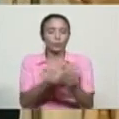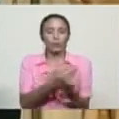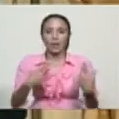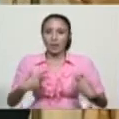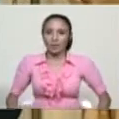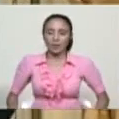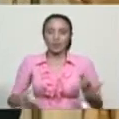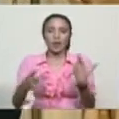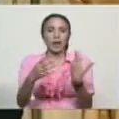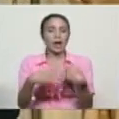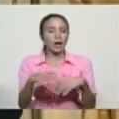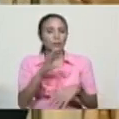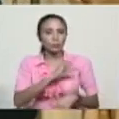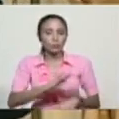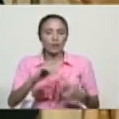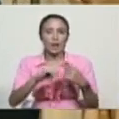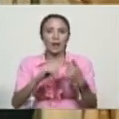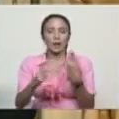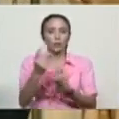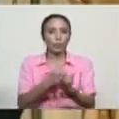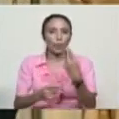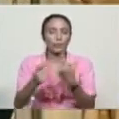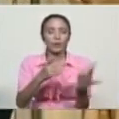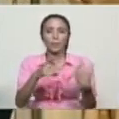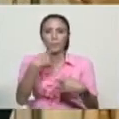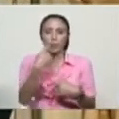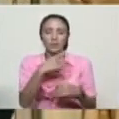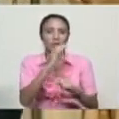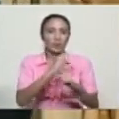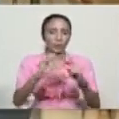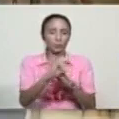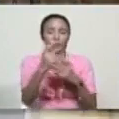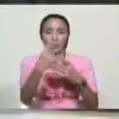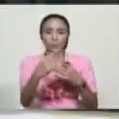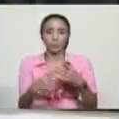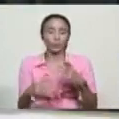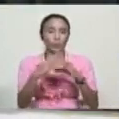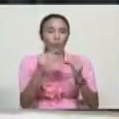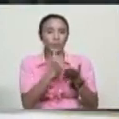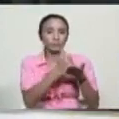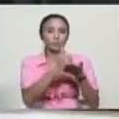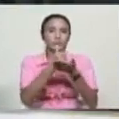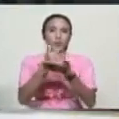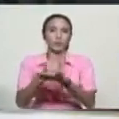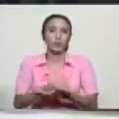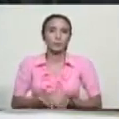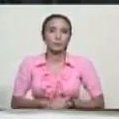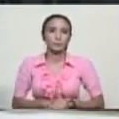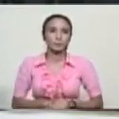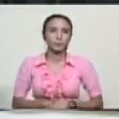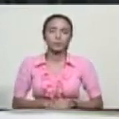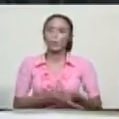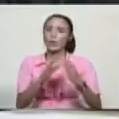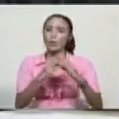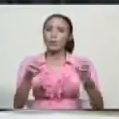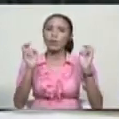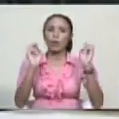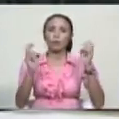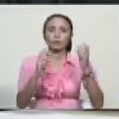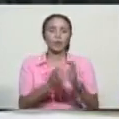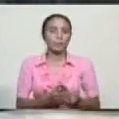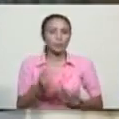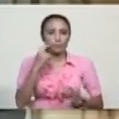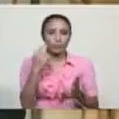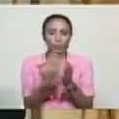económica, cultural, política y geopolítica. Hemos tomado en cuenta todos los factores que están en